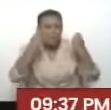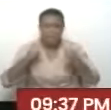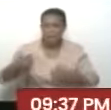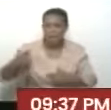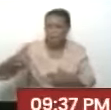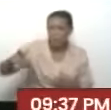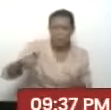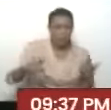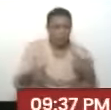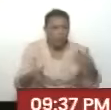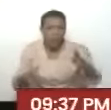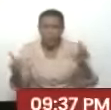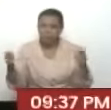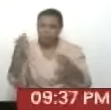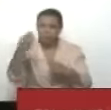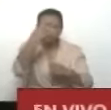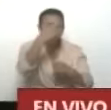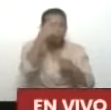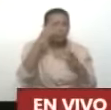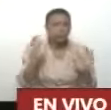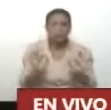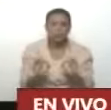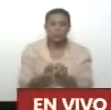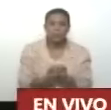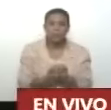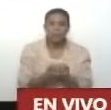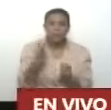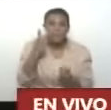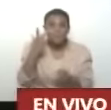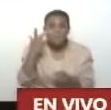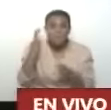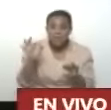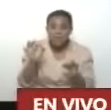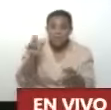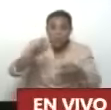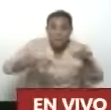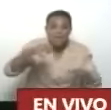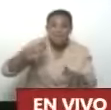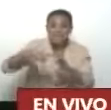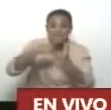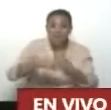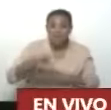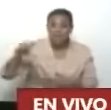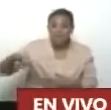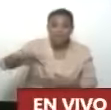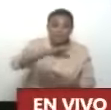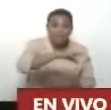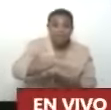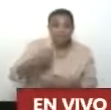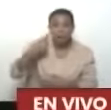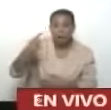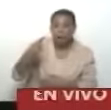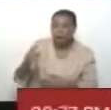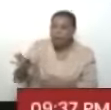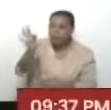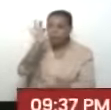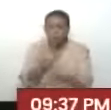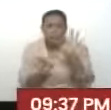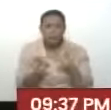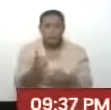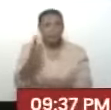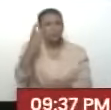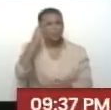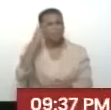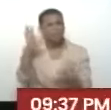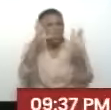cual estuvimos. ¿Estuvieron en la gira? Claro, vimos al pueblo manifestarse. Y de allí, bueno, una noche dije, bueno,